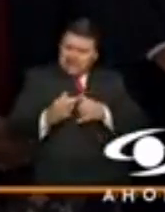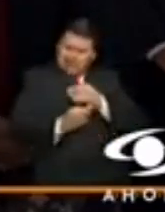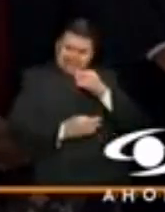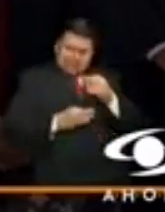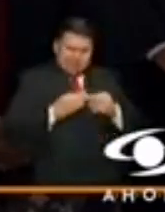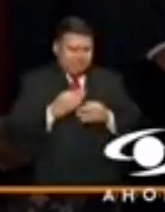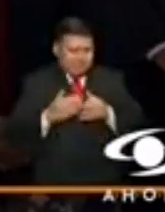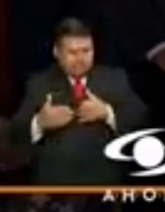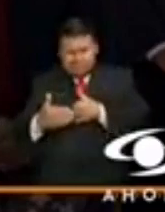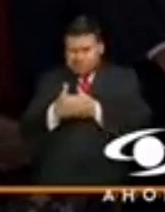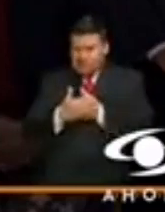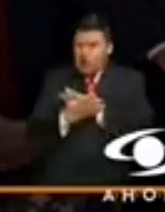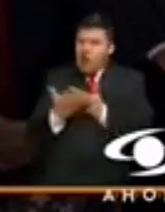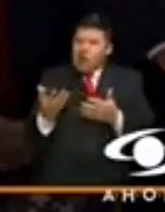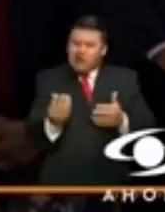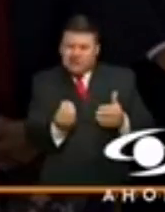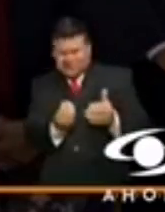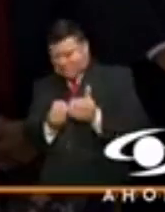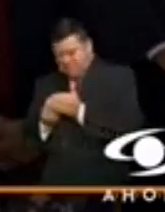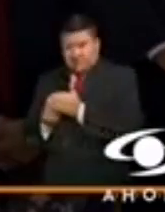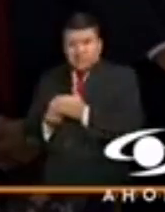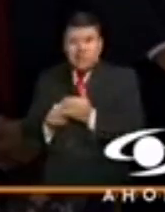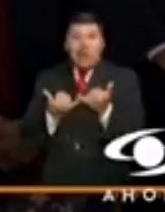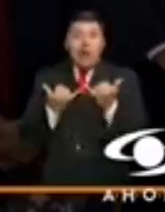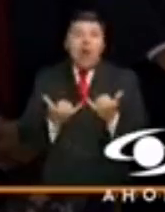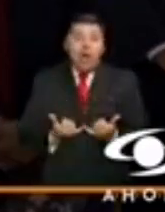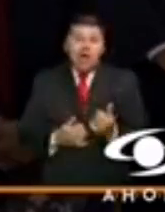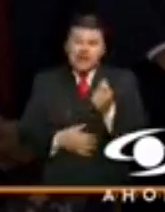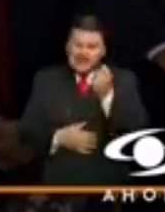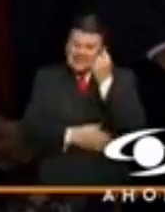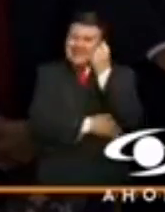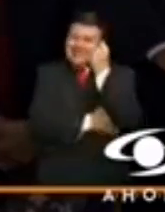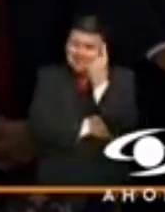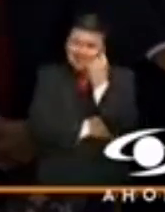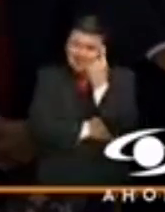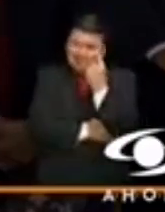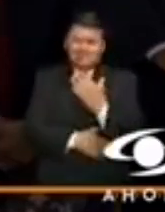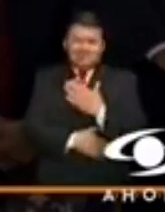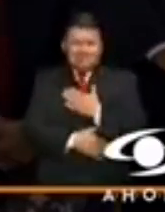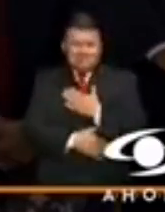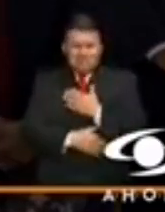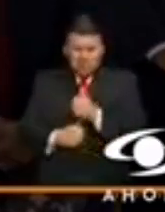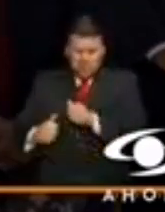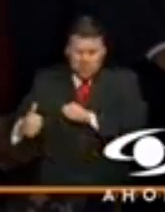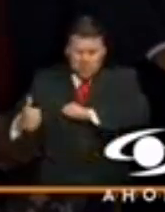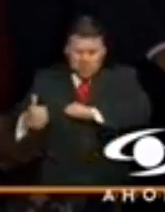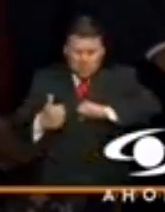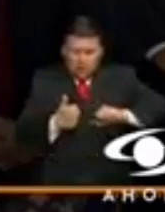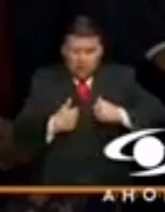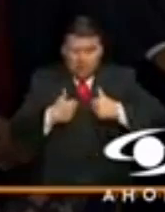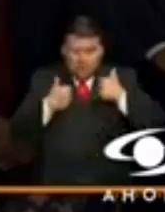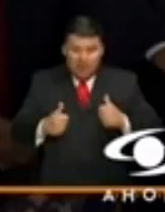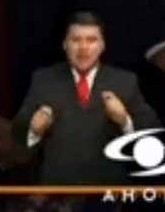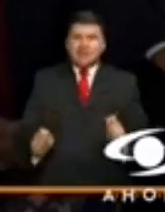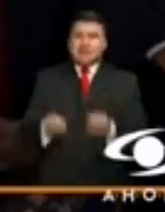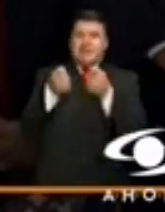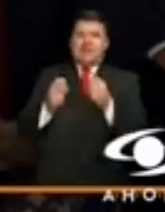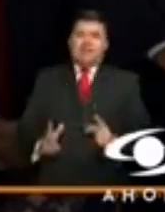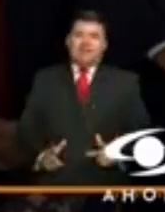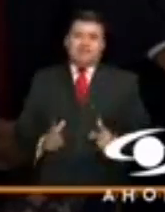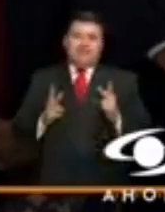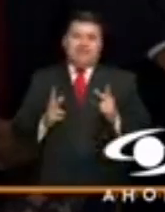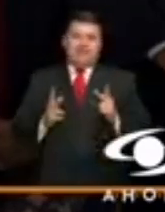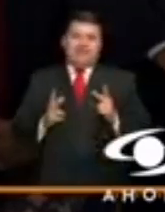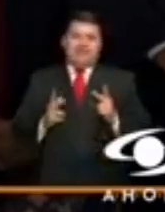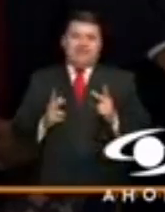queridos y a los demás. Es el momento de entender que nuestro comportamiento salva vidas.